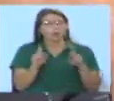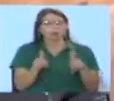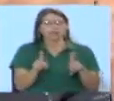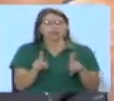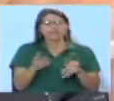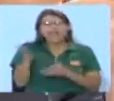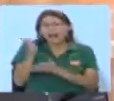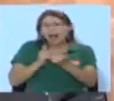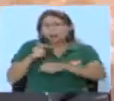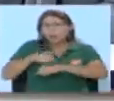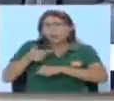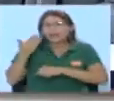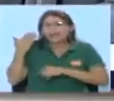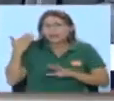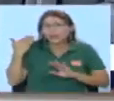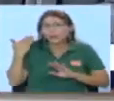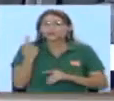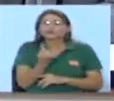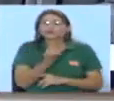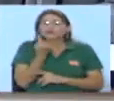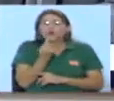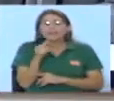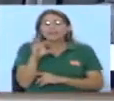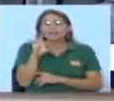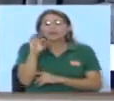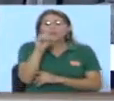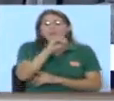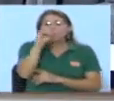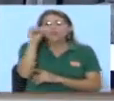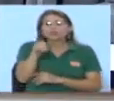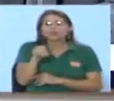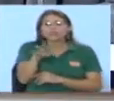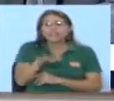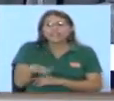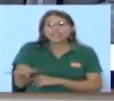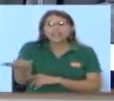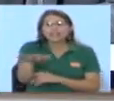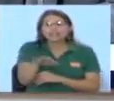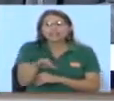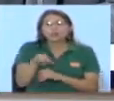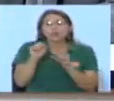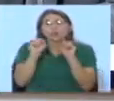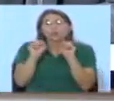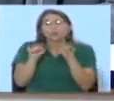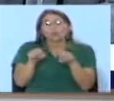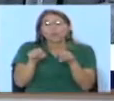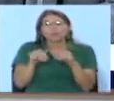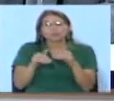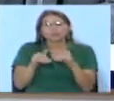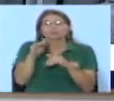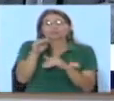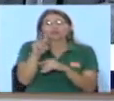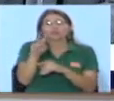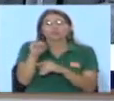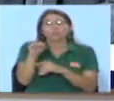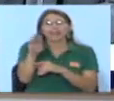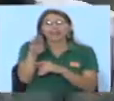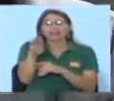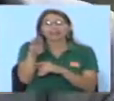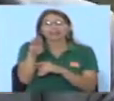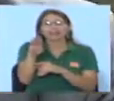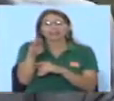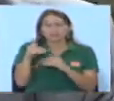el 9% de la población tenía enlaces mayores a 2 megas uh-huh. antes de la apertura, 5 años después de la apertura,